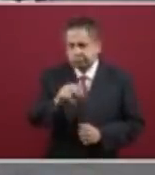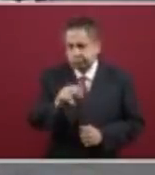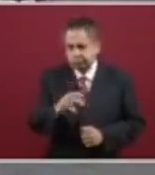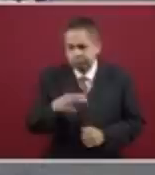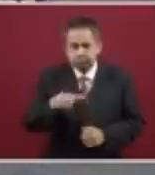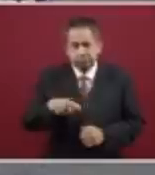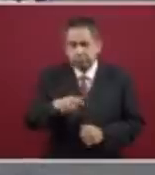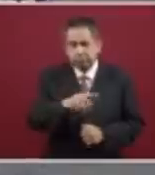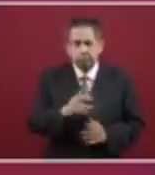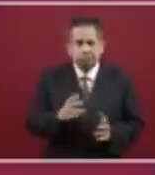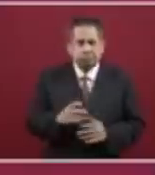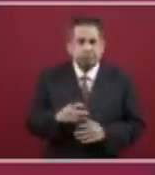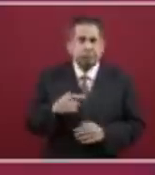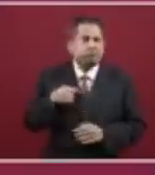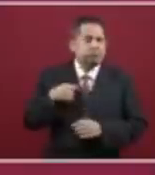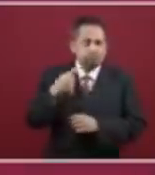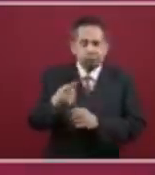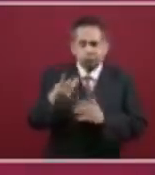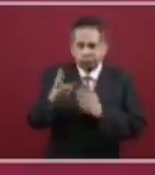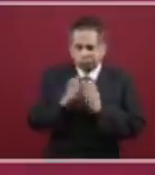tres meses tenemos que informar.